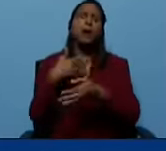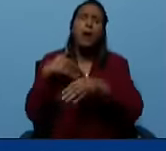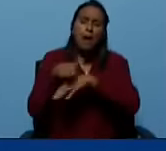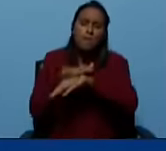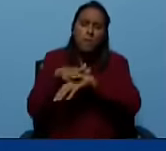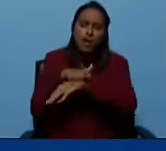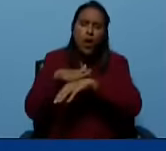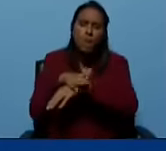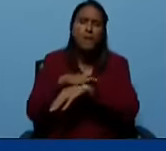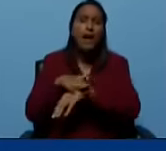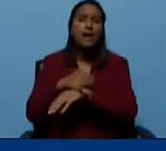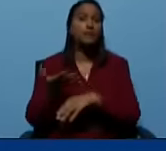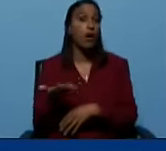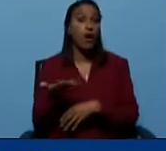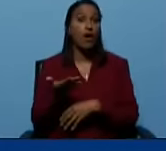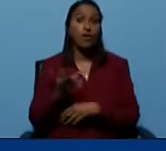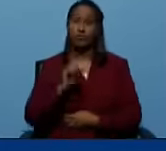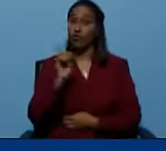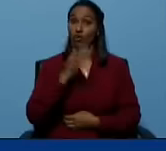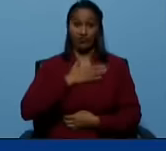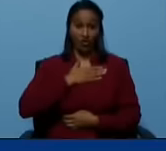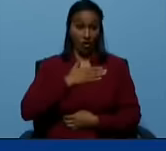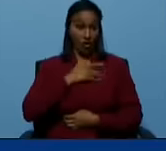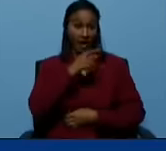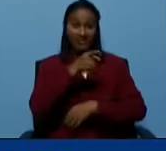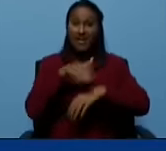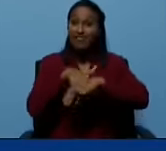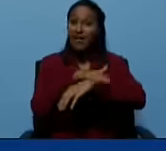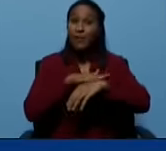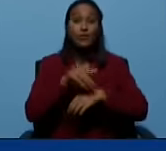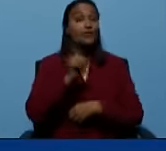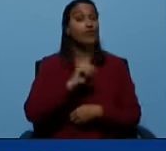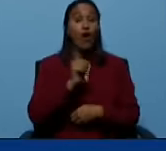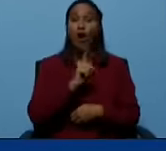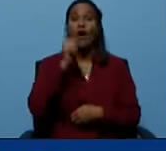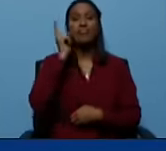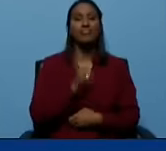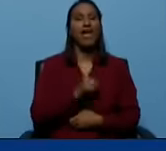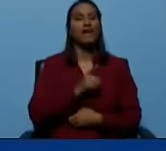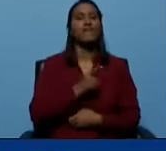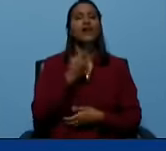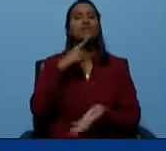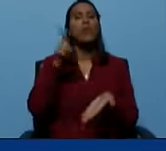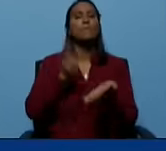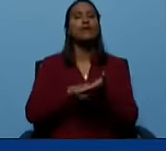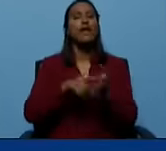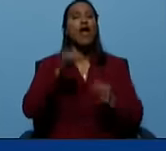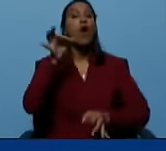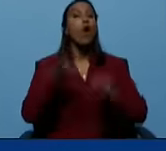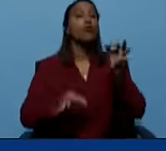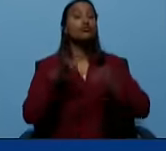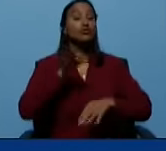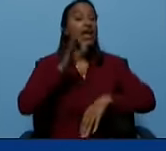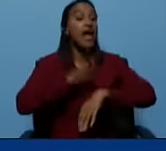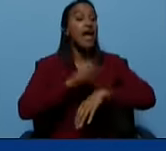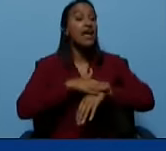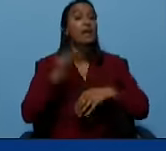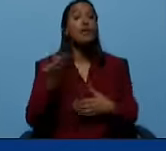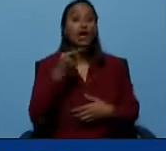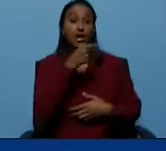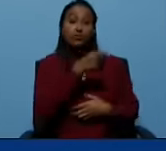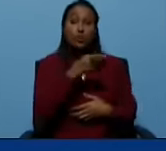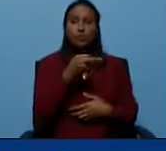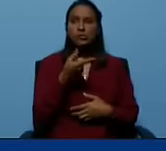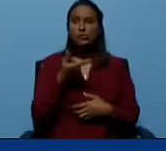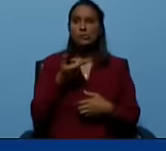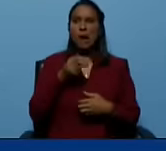No se trata de que Maduro te perdone, muchacho. Es que les den la cara a la justicia y se investigue por qué tú llegaste a esa actitud criminal.